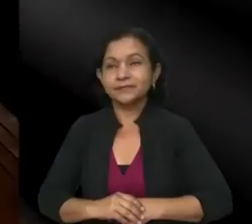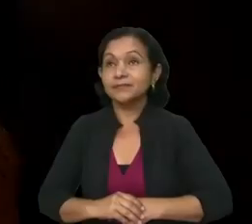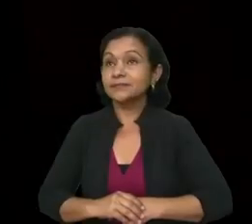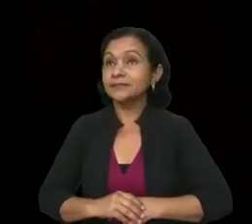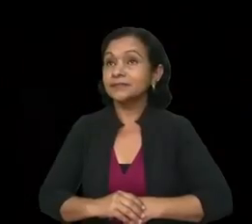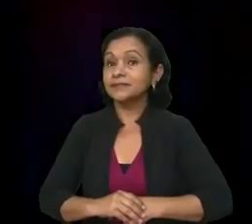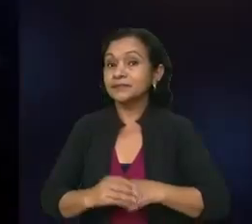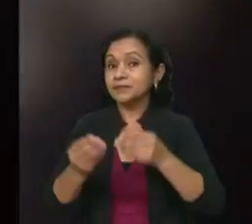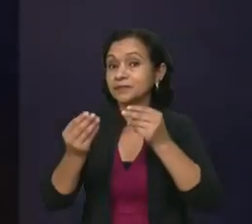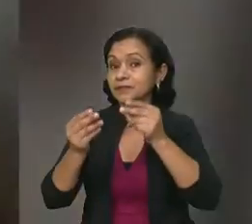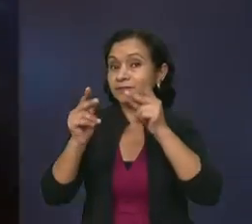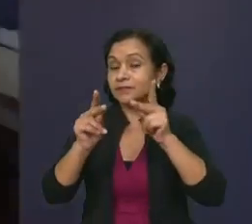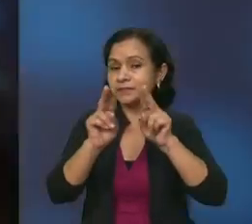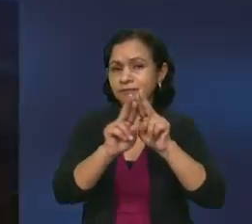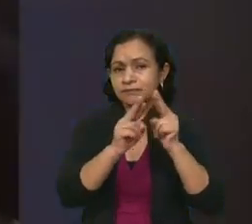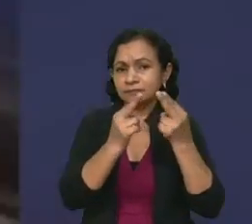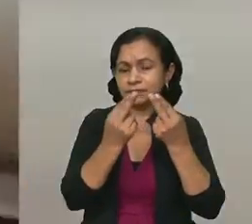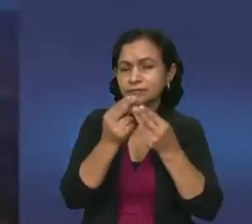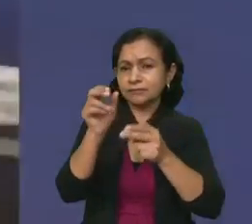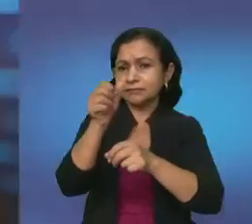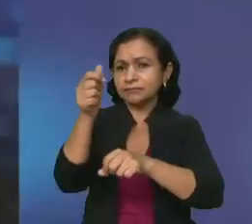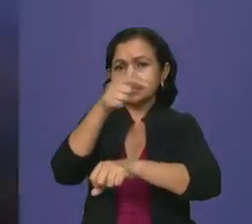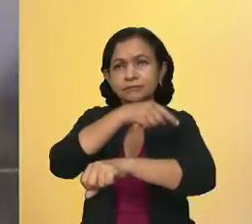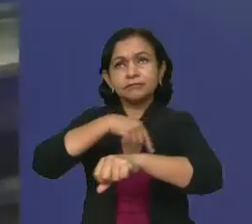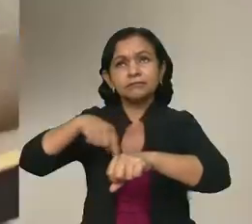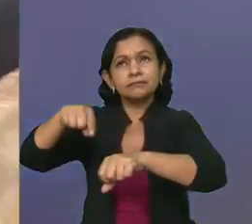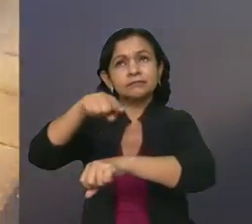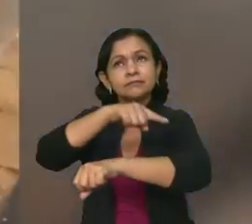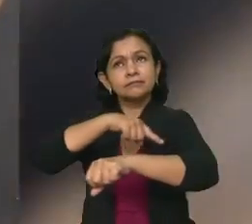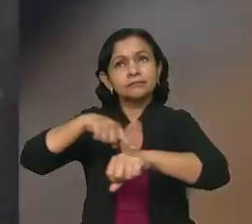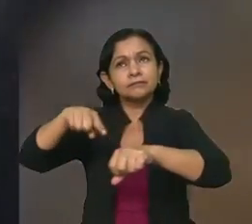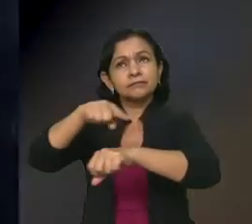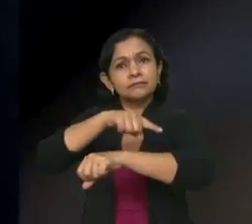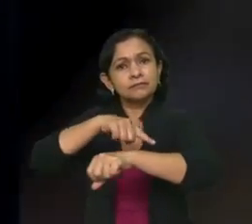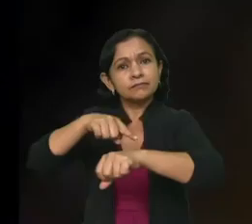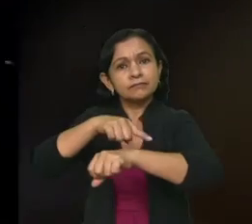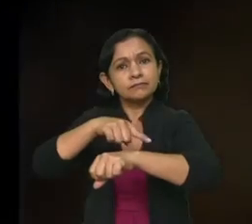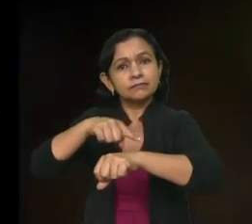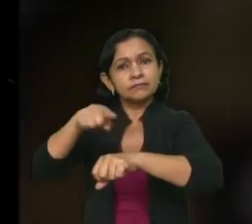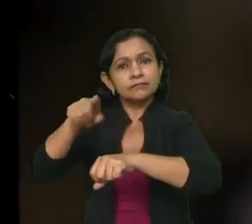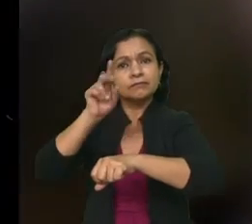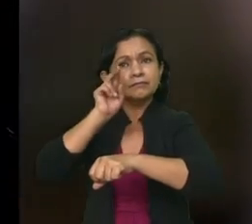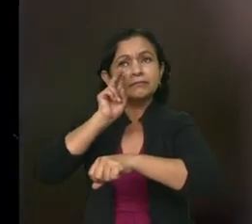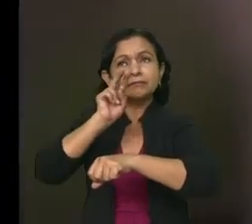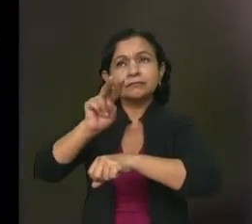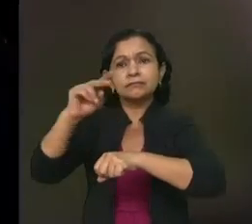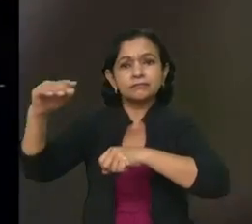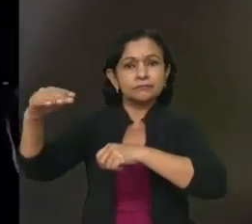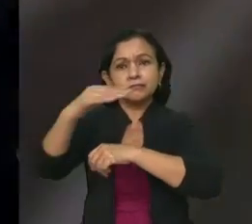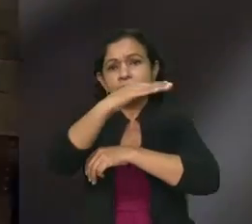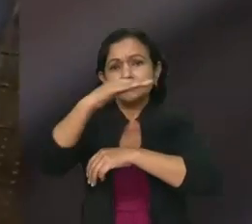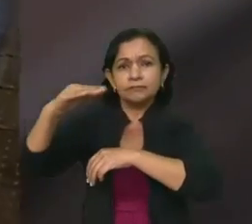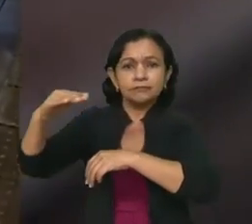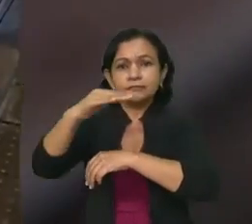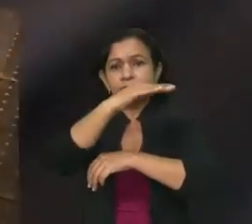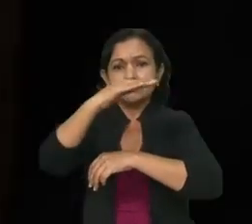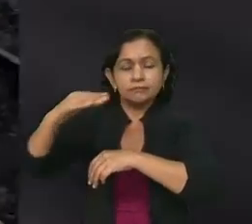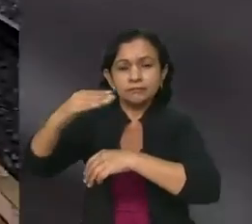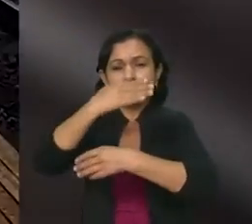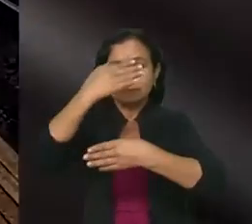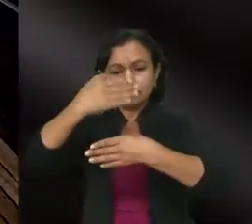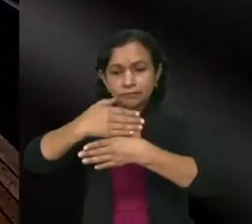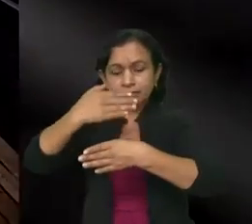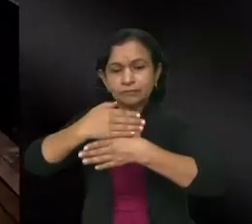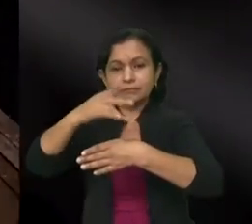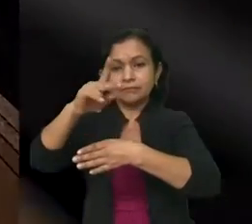Varias personas se reunieron por casi 6 horas en la estación Drumree de Escocia para ver pasar el tren que se usa en las películas de Harry